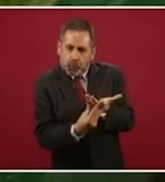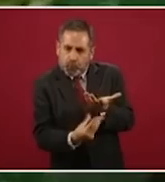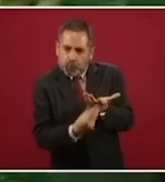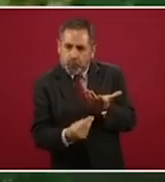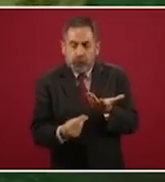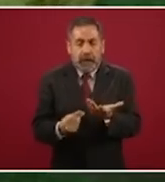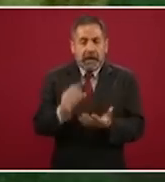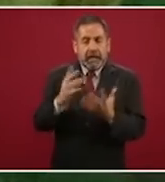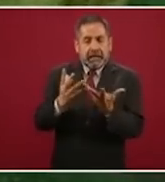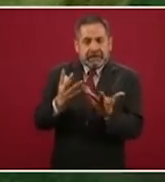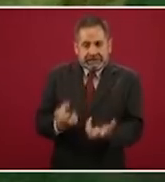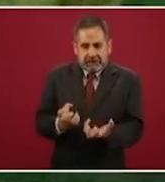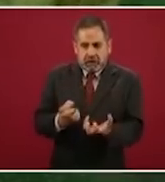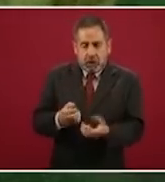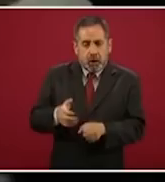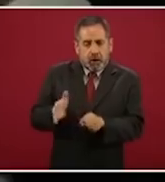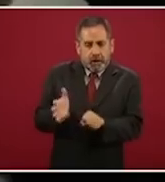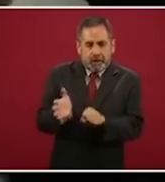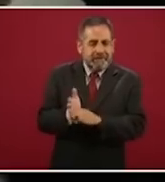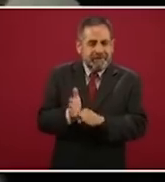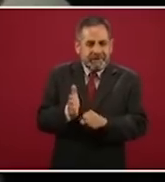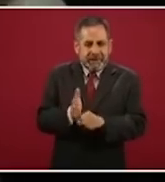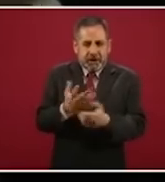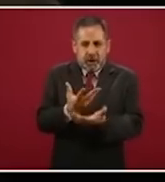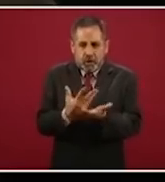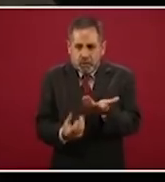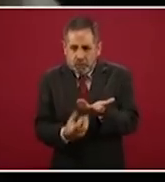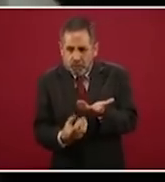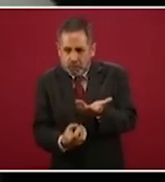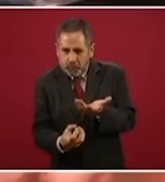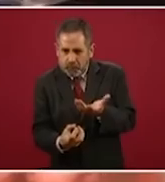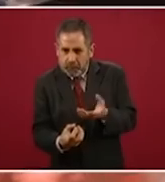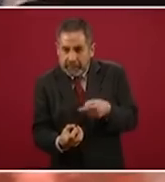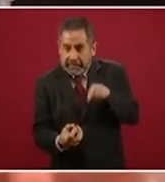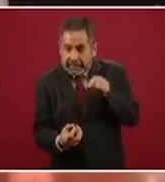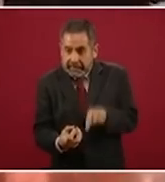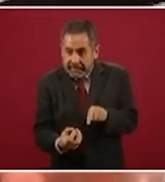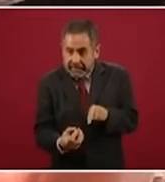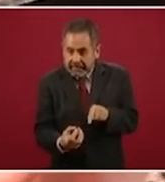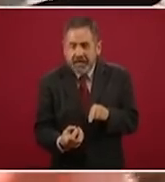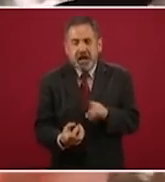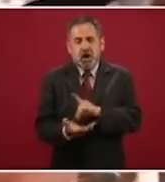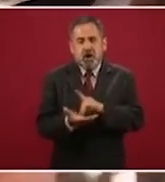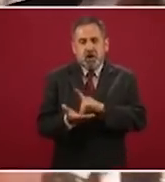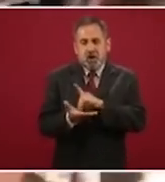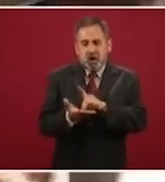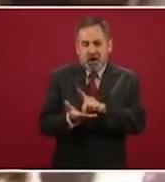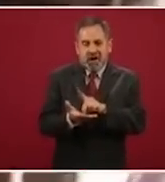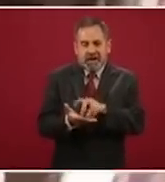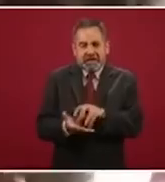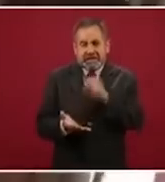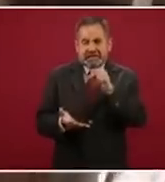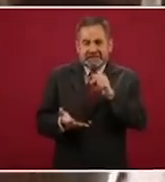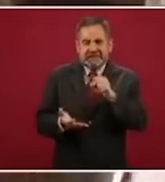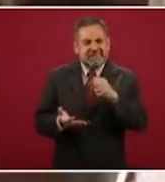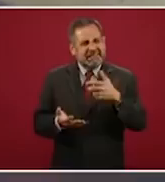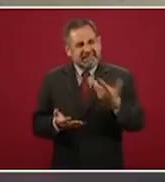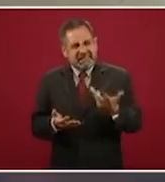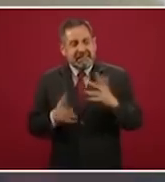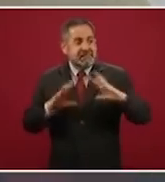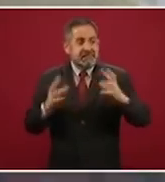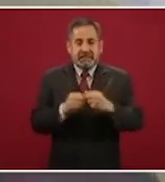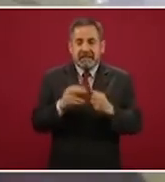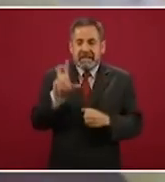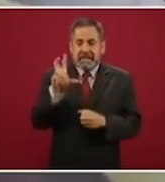secar, colar y limpiar las sustancias químicas hasta la obtención de la droga. En su proceso de elaboración, son empleados más de